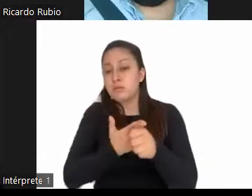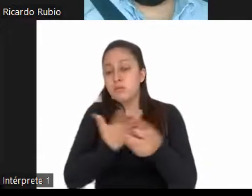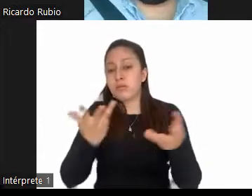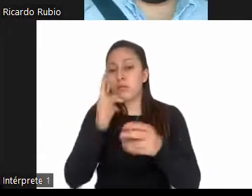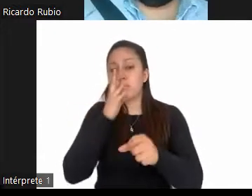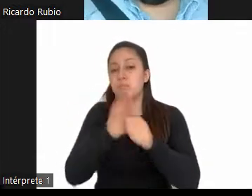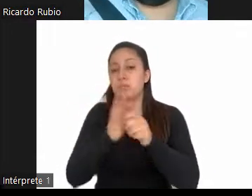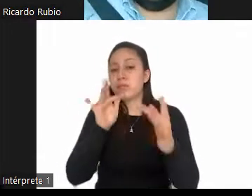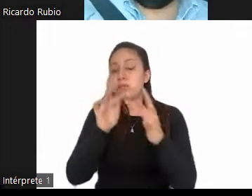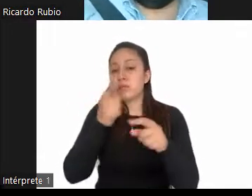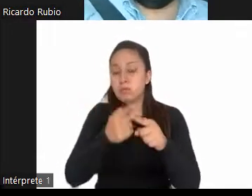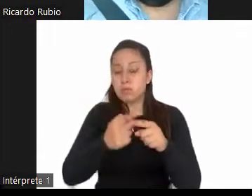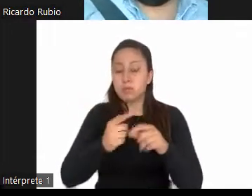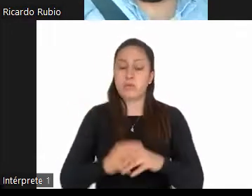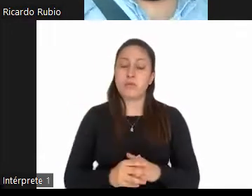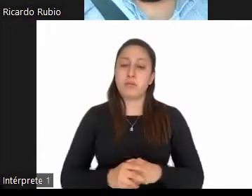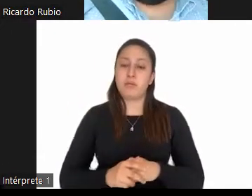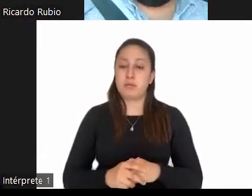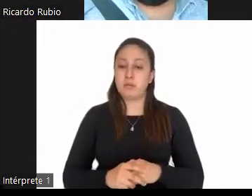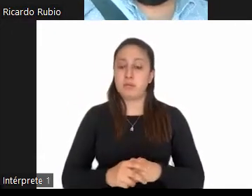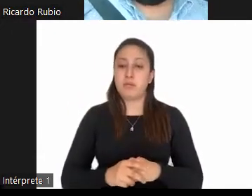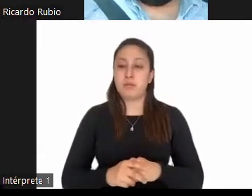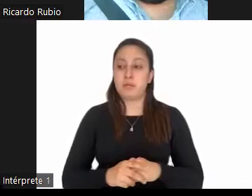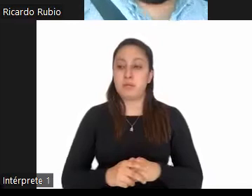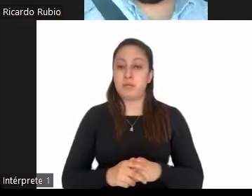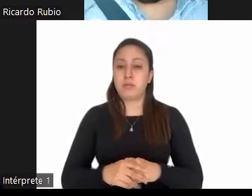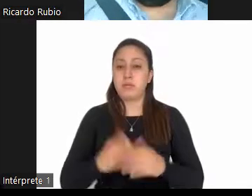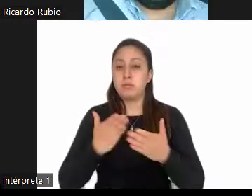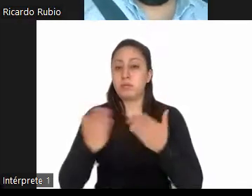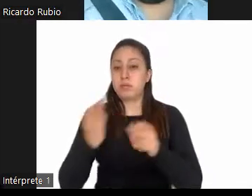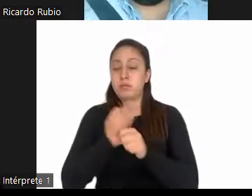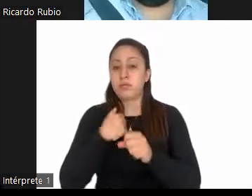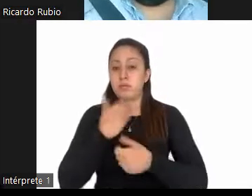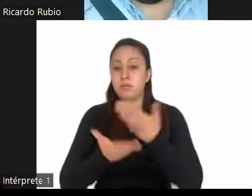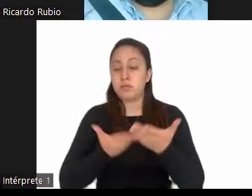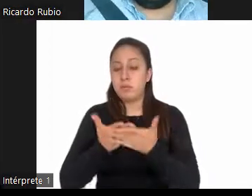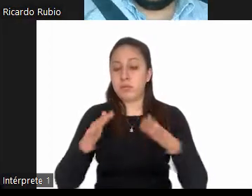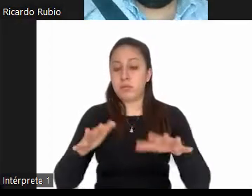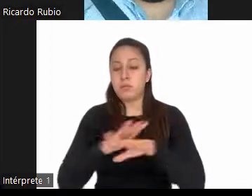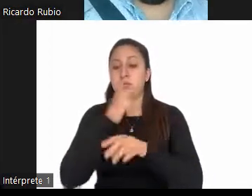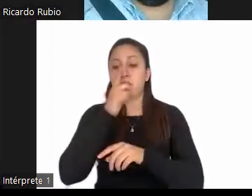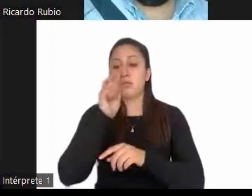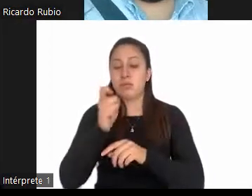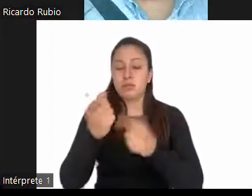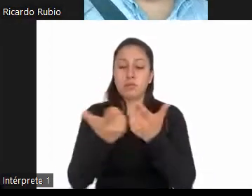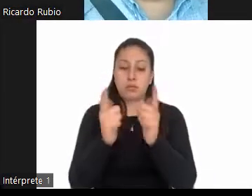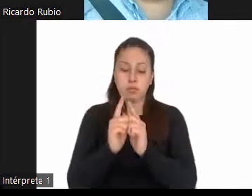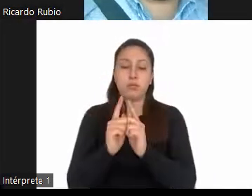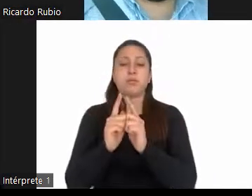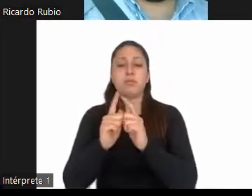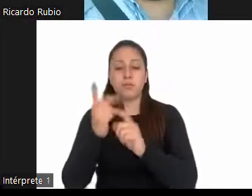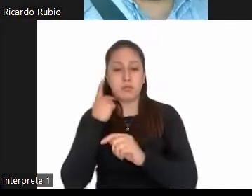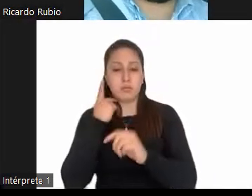ese sentido, la modificación que está en este momento en discusión dice: los partidos políticos, coaliciones